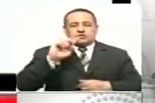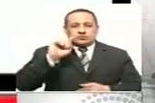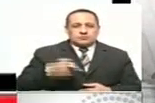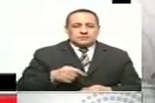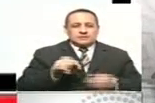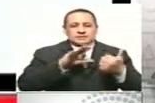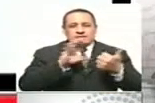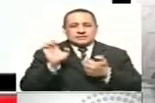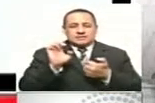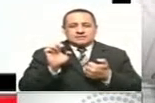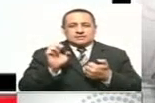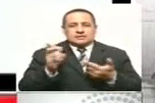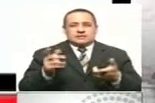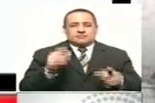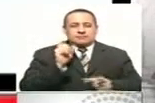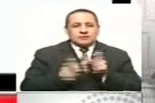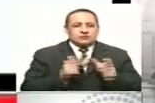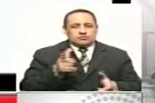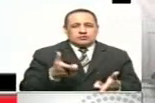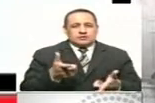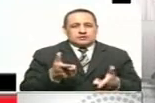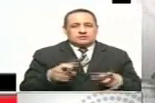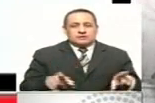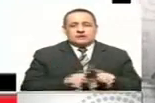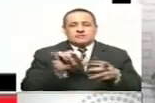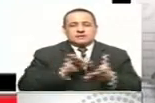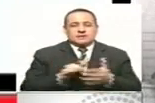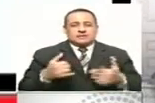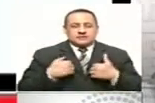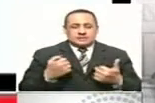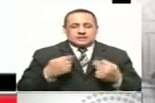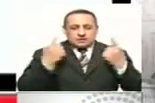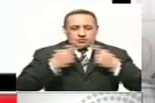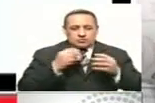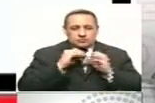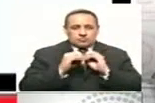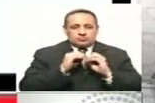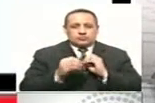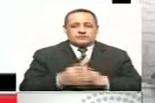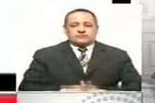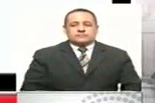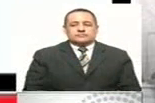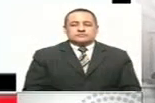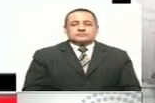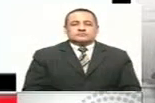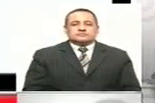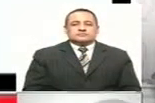2.782.600 personas o usuarios atendidos. Bien,